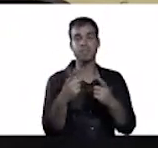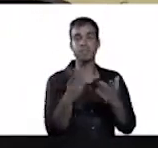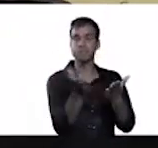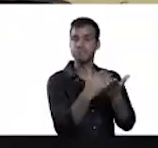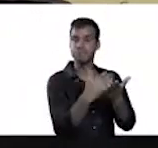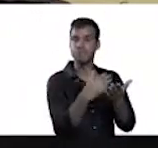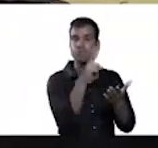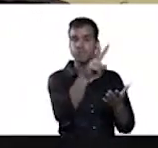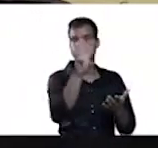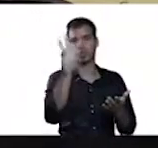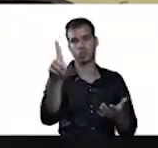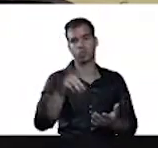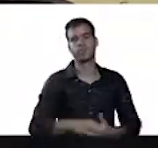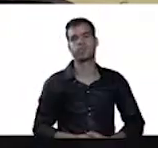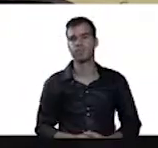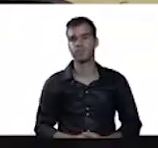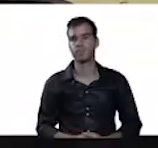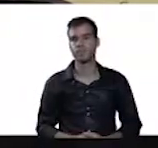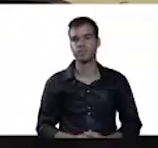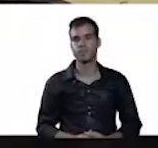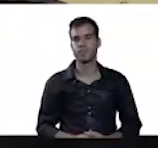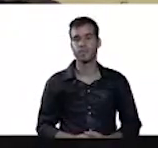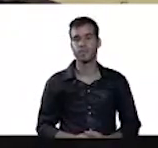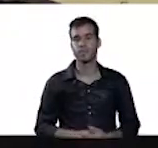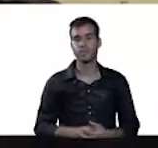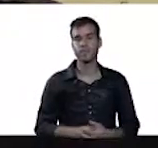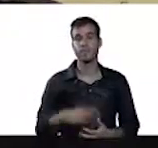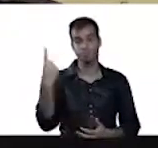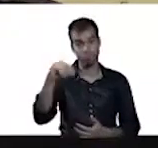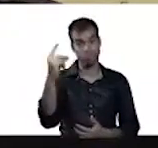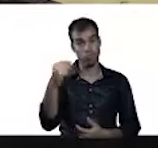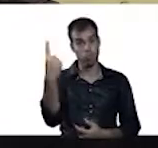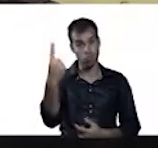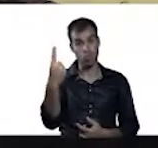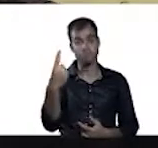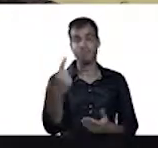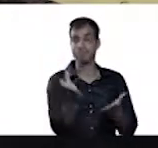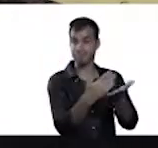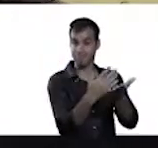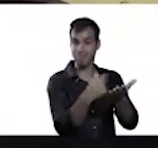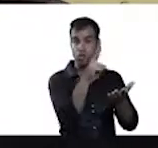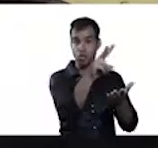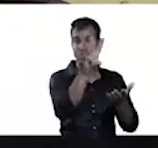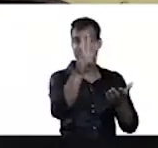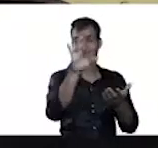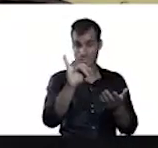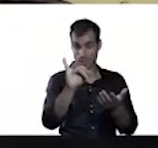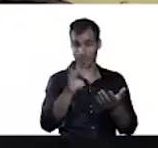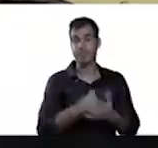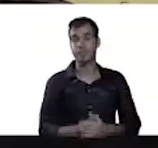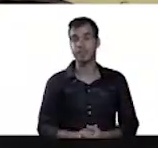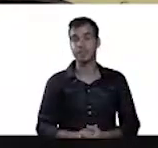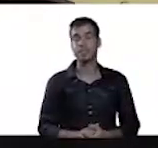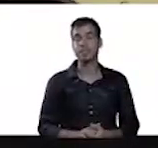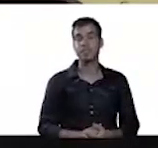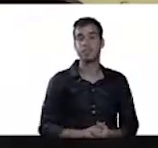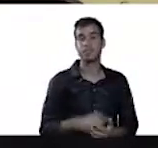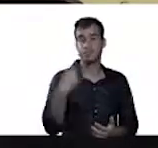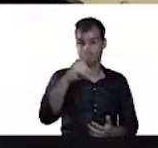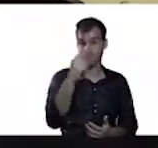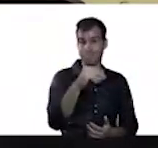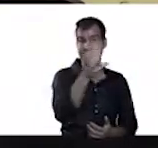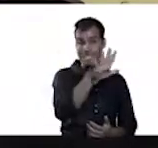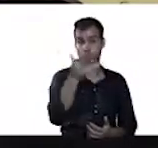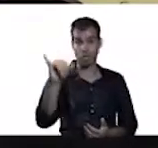231. La actividad 1 de la página 237 y las actividades 5 y 6 de